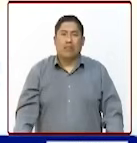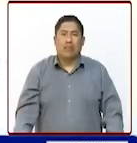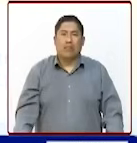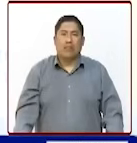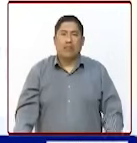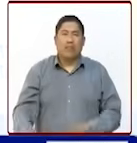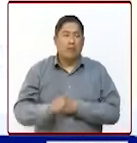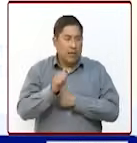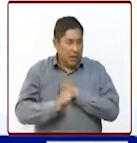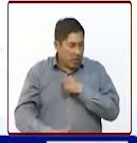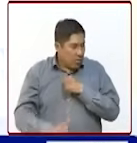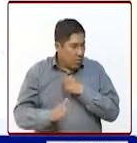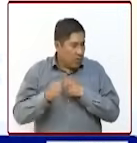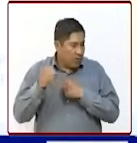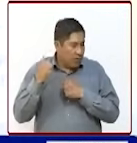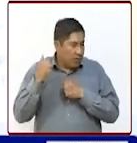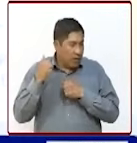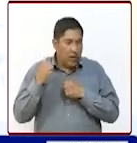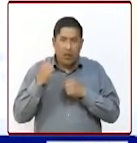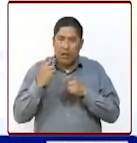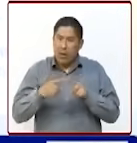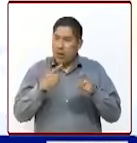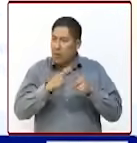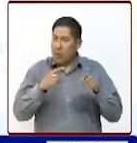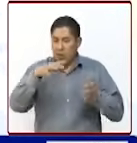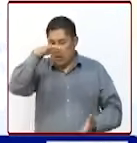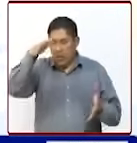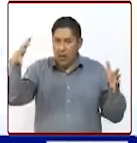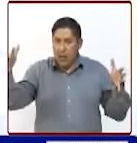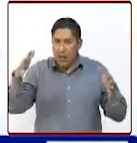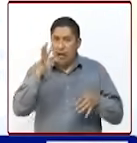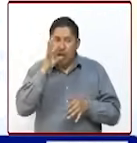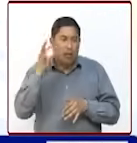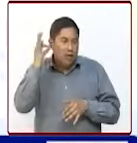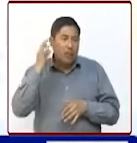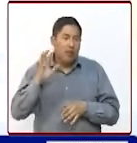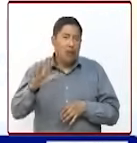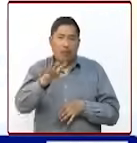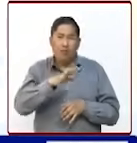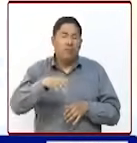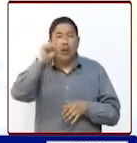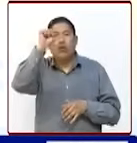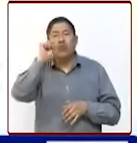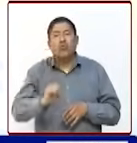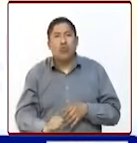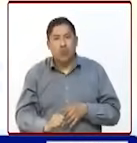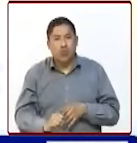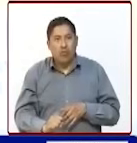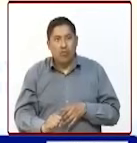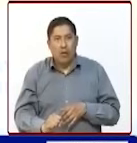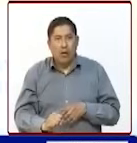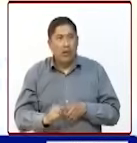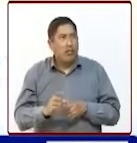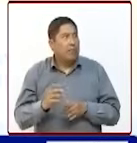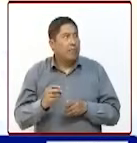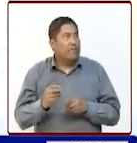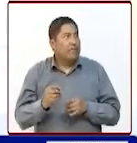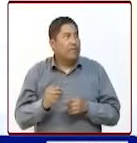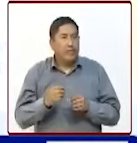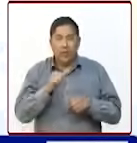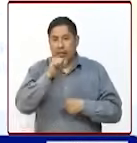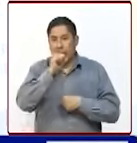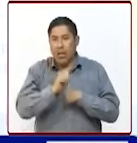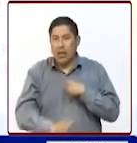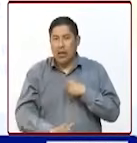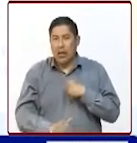Como el daño que hubo en comunidades indígenas del CONISUR, donde se han